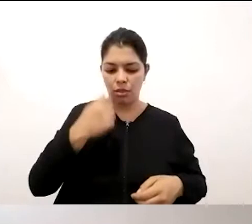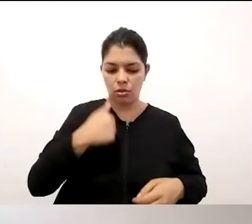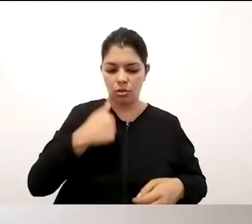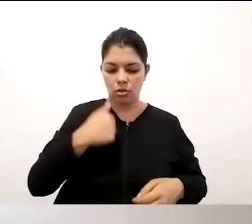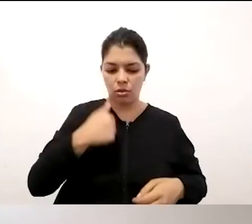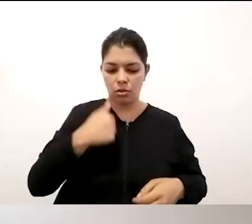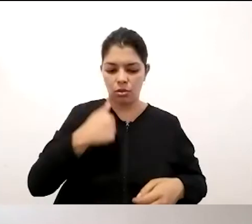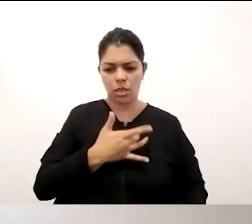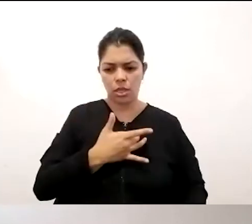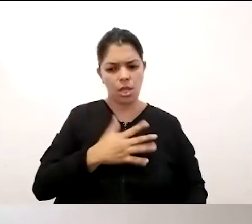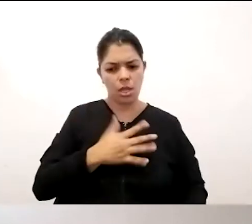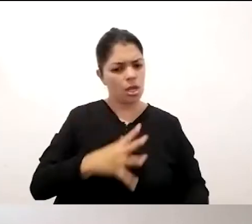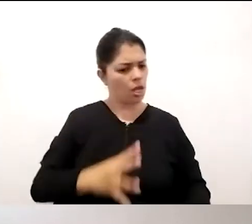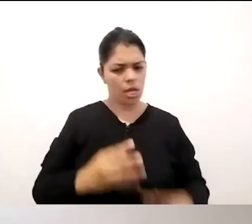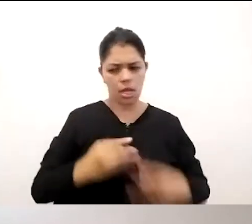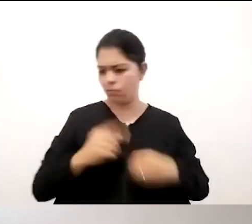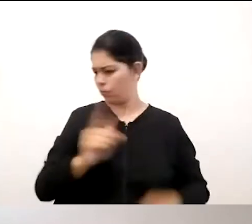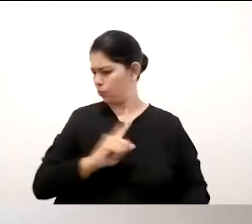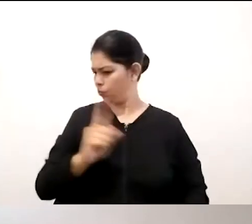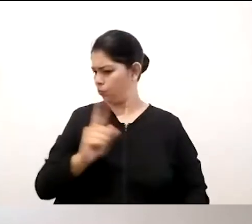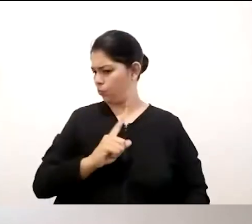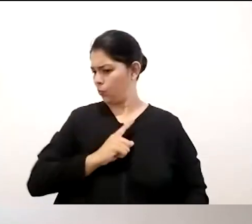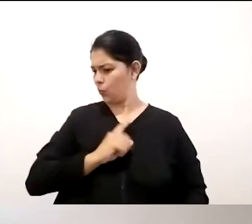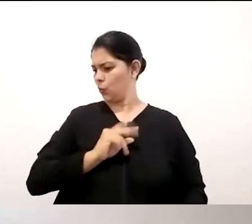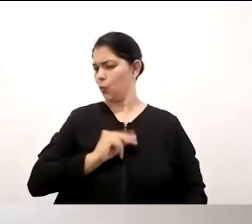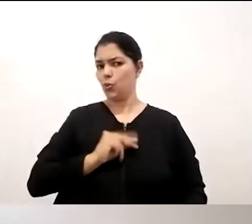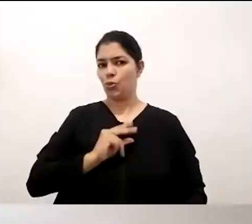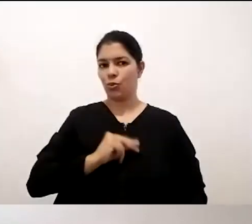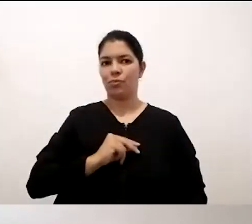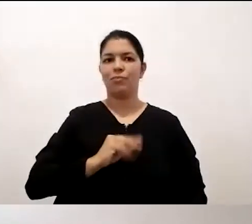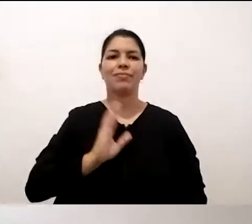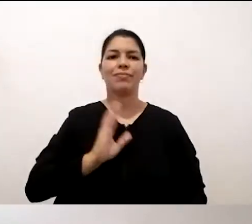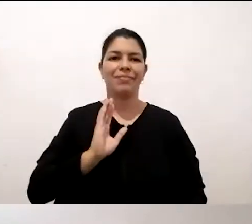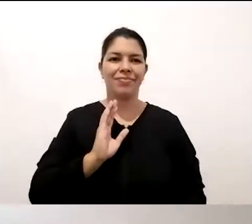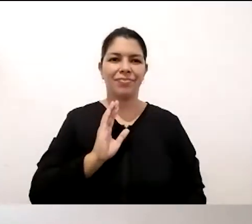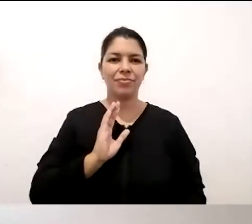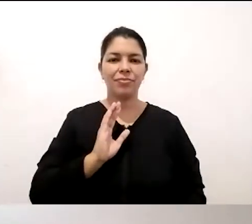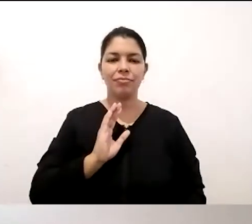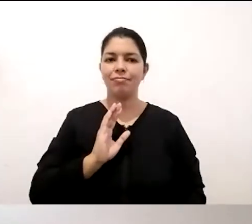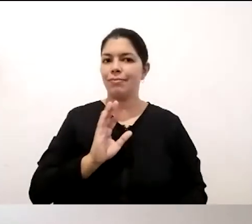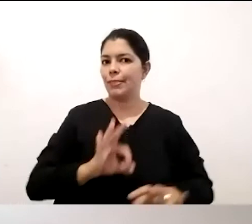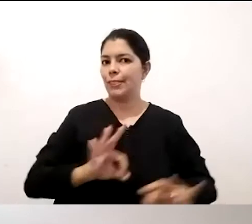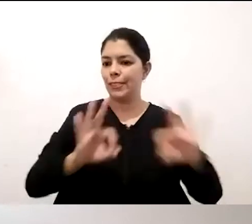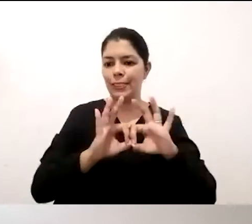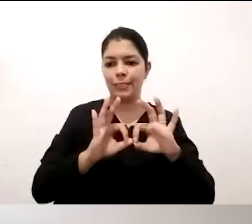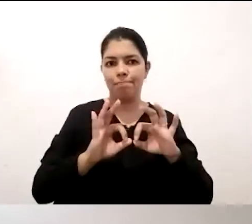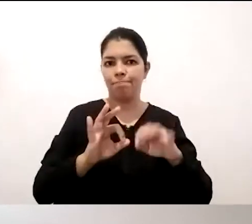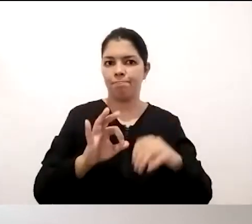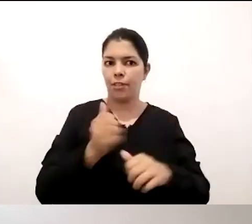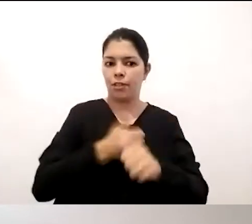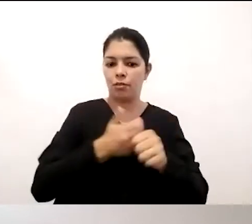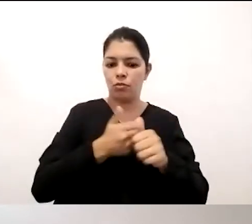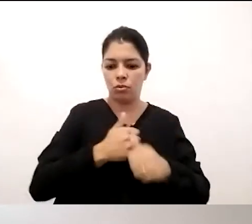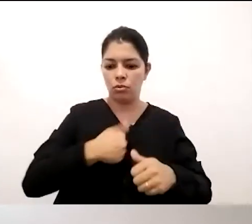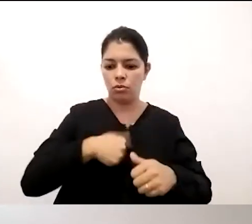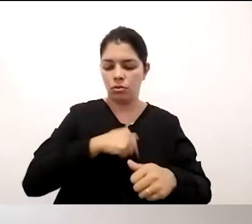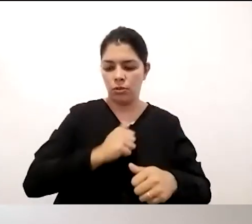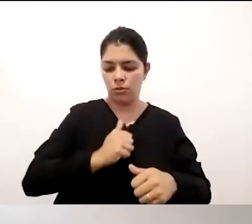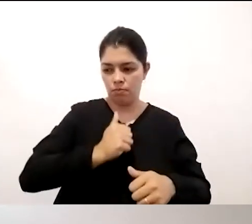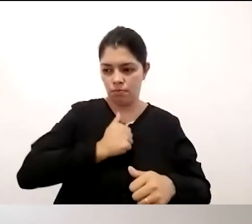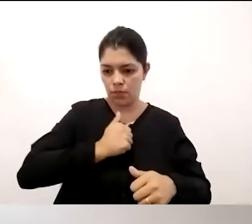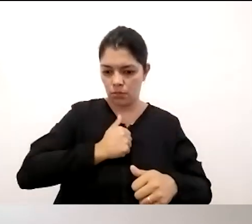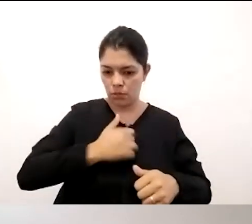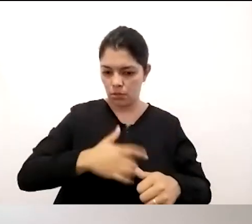nosotros mismos, ¿sí? Deberíamos desarrollar la capacidad de comunicarnos y de poder